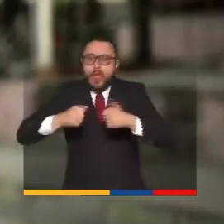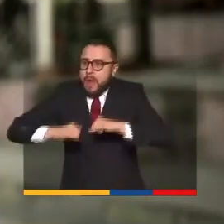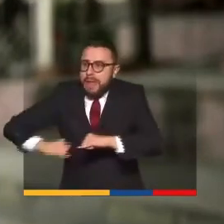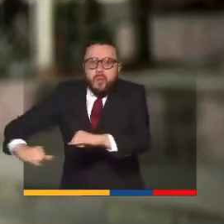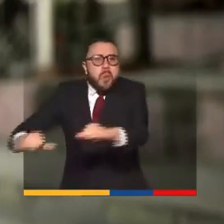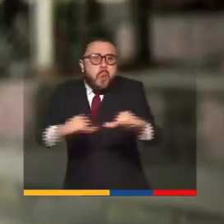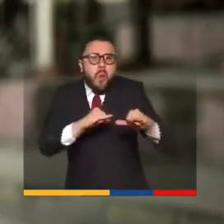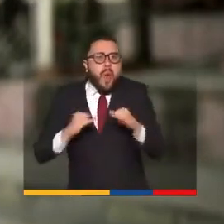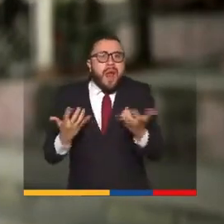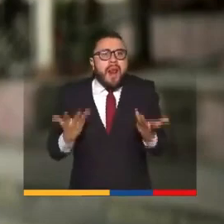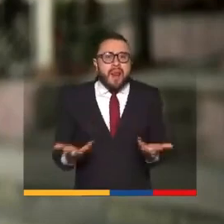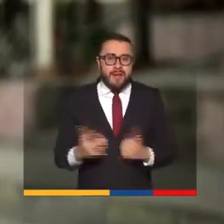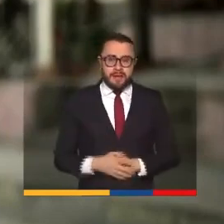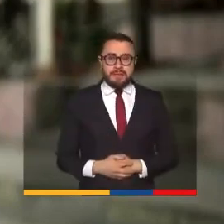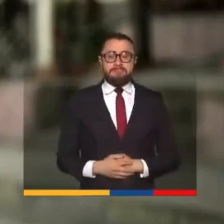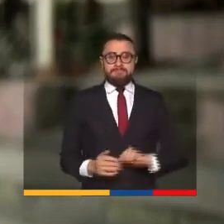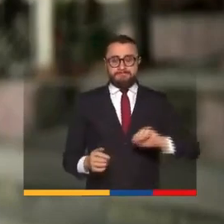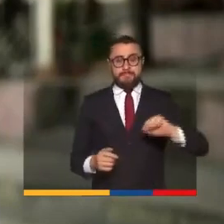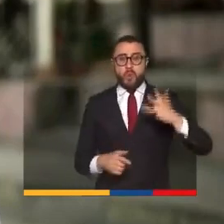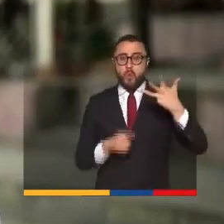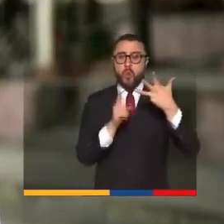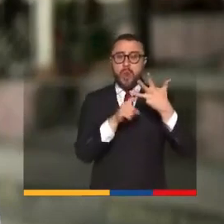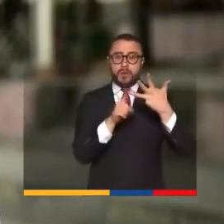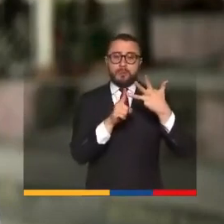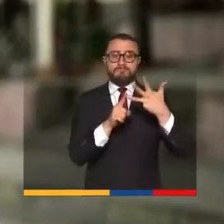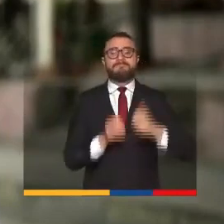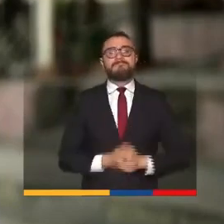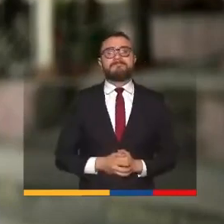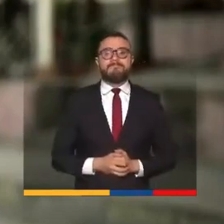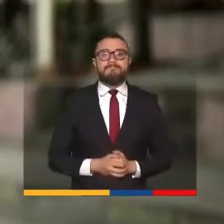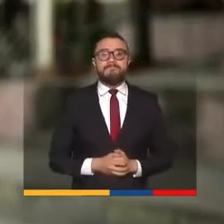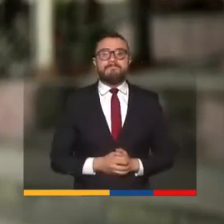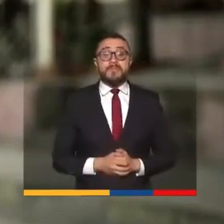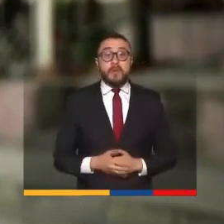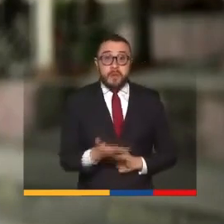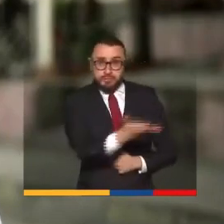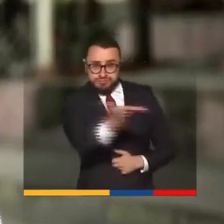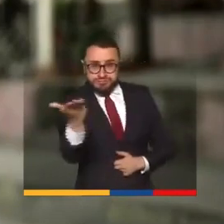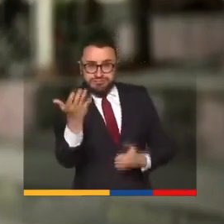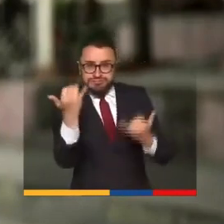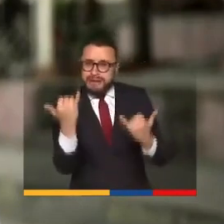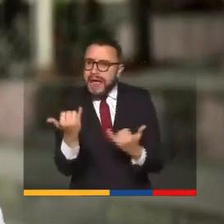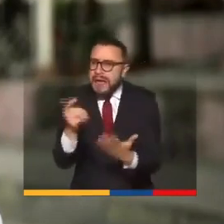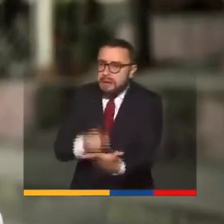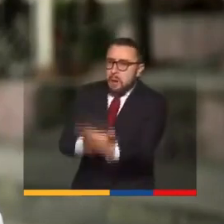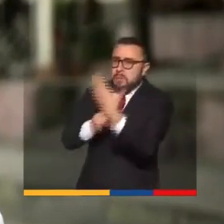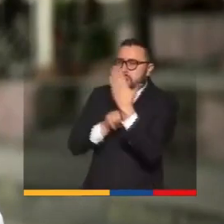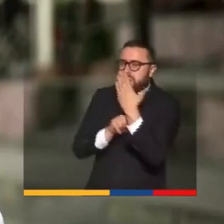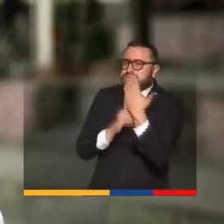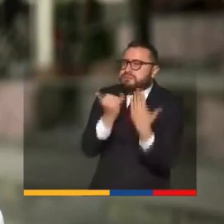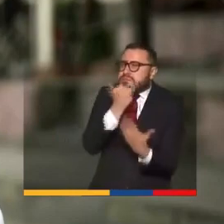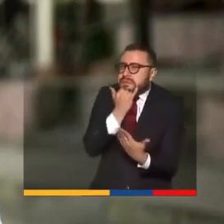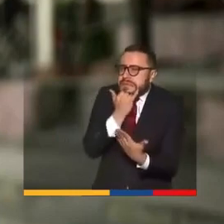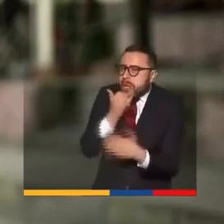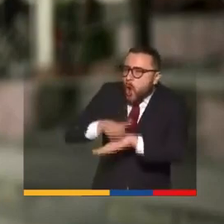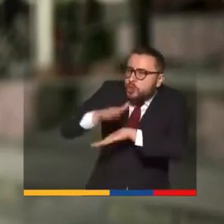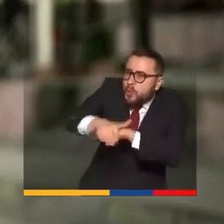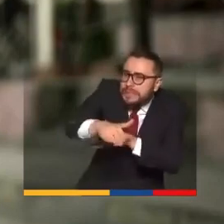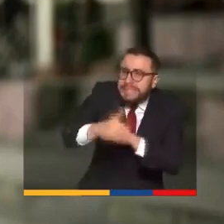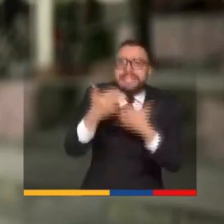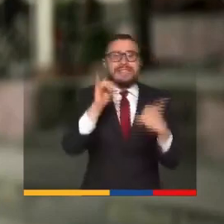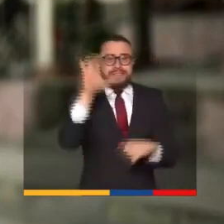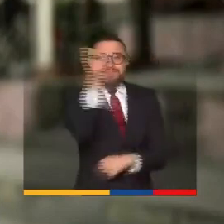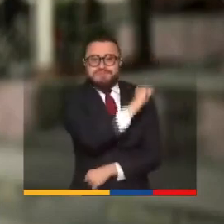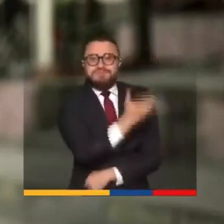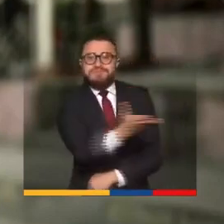dominantes. Cuatro, el resultado lo conocemos y sufrimos todos. Unas